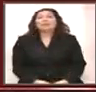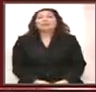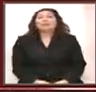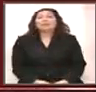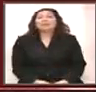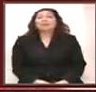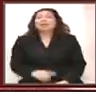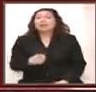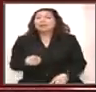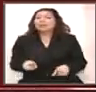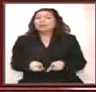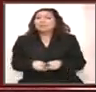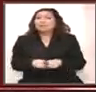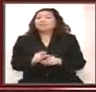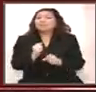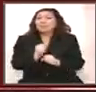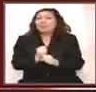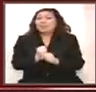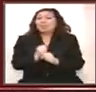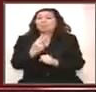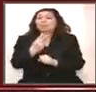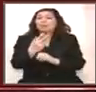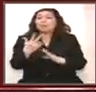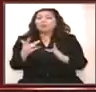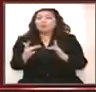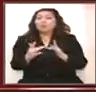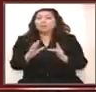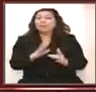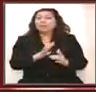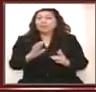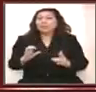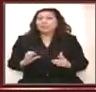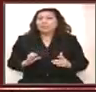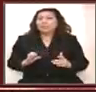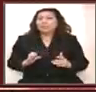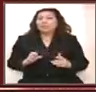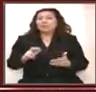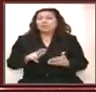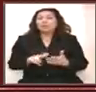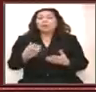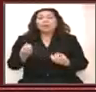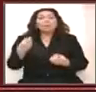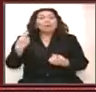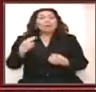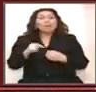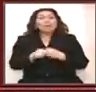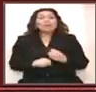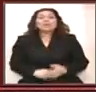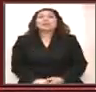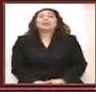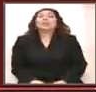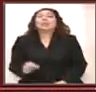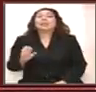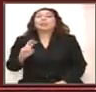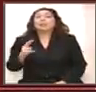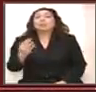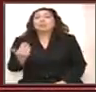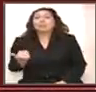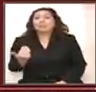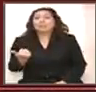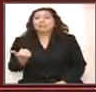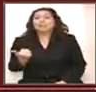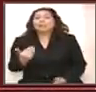precedentes, ha sido también trabajada con 28 entidades del Estado y fue aprobada como política nacional en enero de